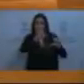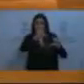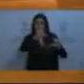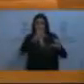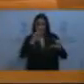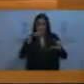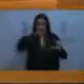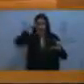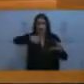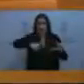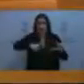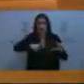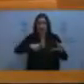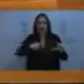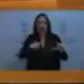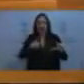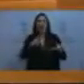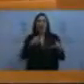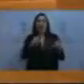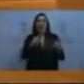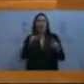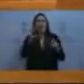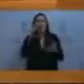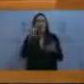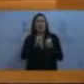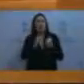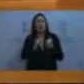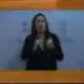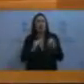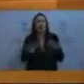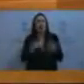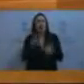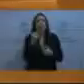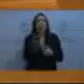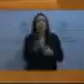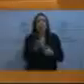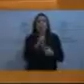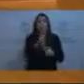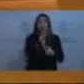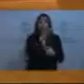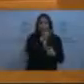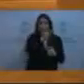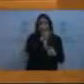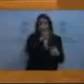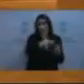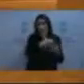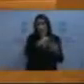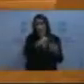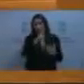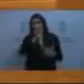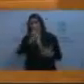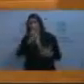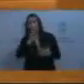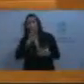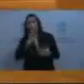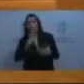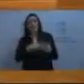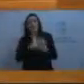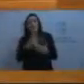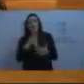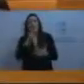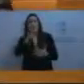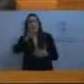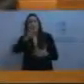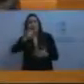años? Y se lo digo yo si no lo sabe, 16 en 2013, 19 en 2014, 14 en